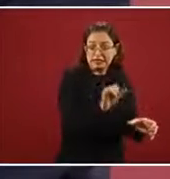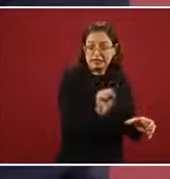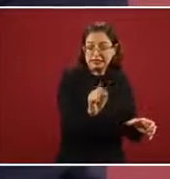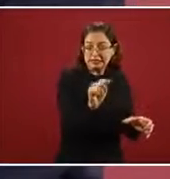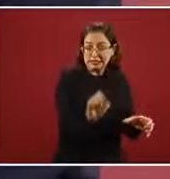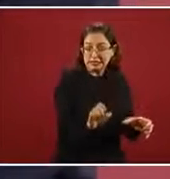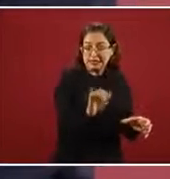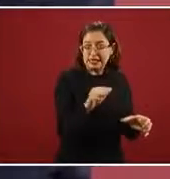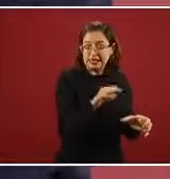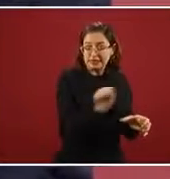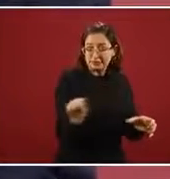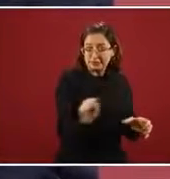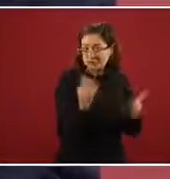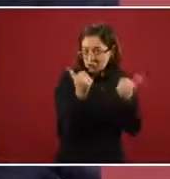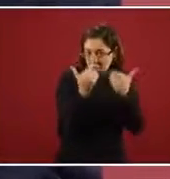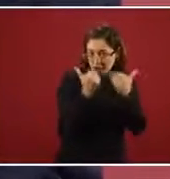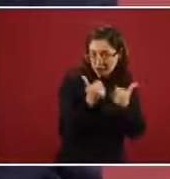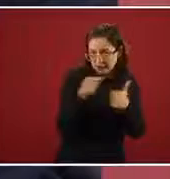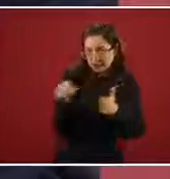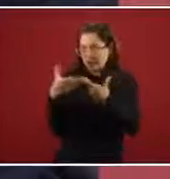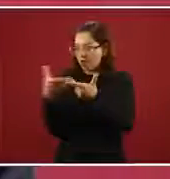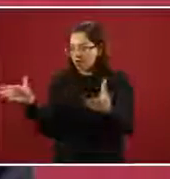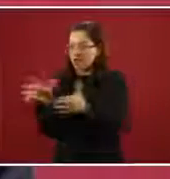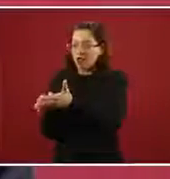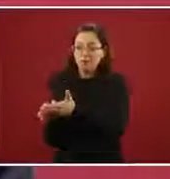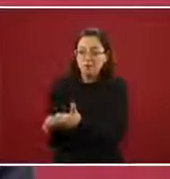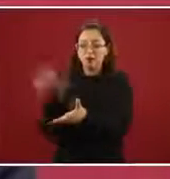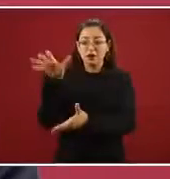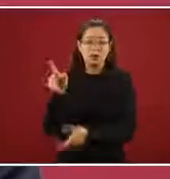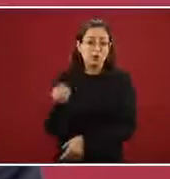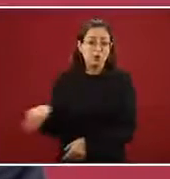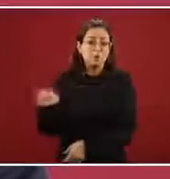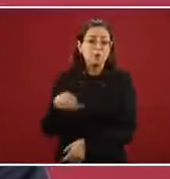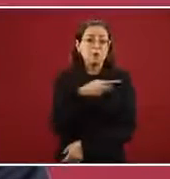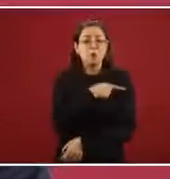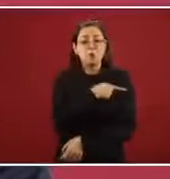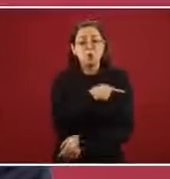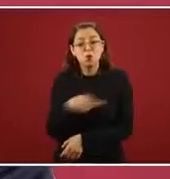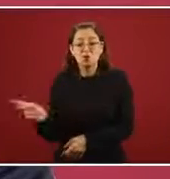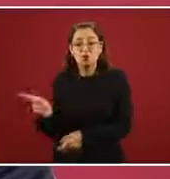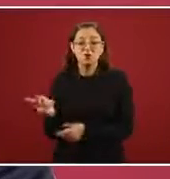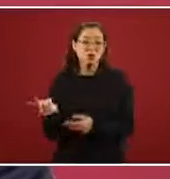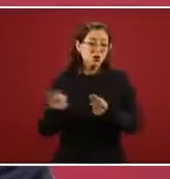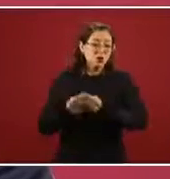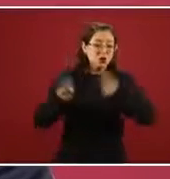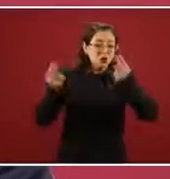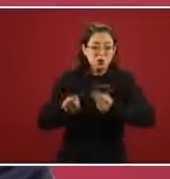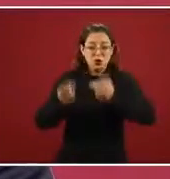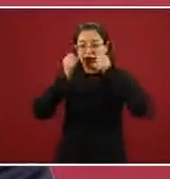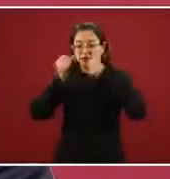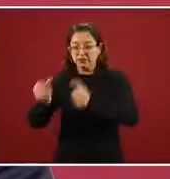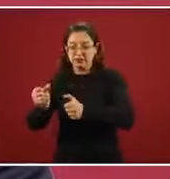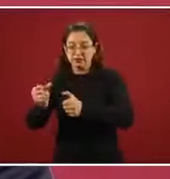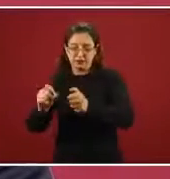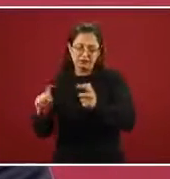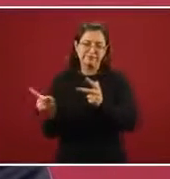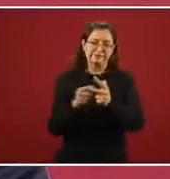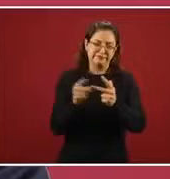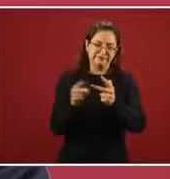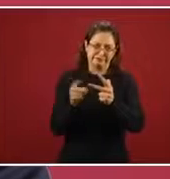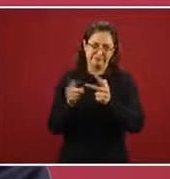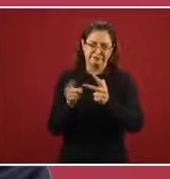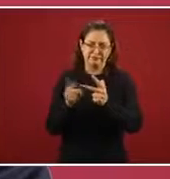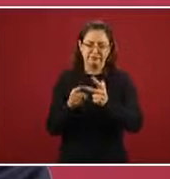abierta, que es la más pobre, la más necesitada.